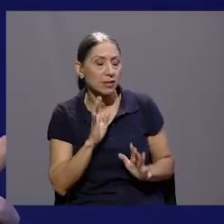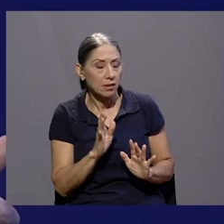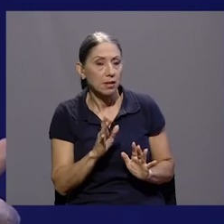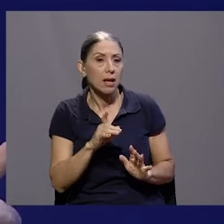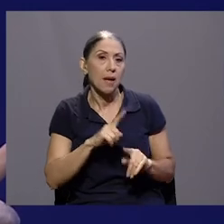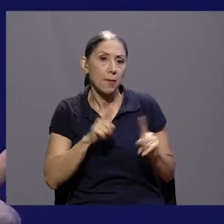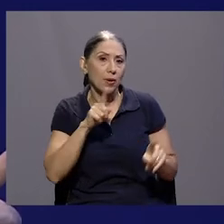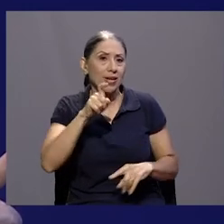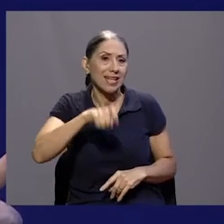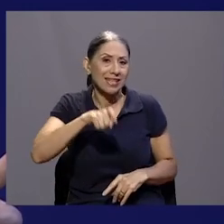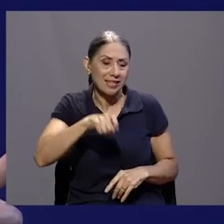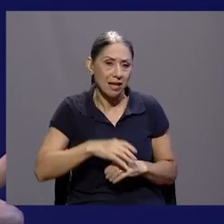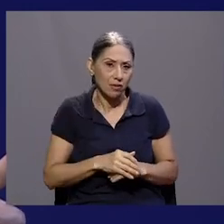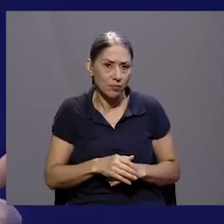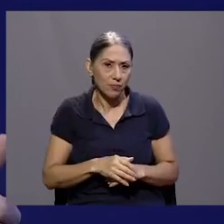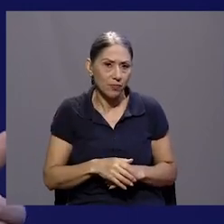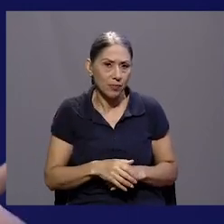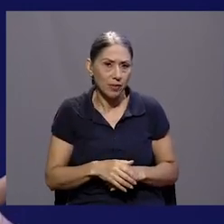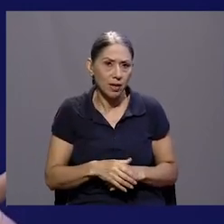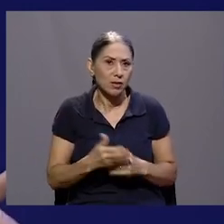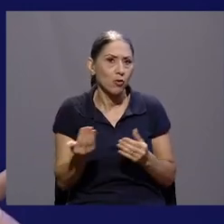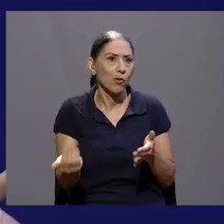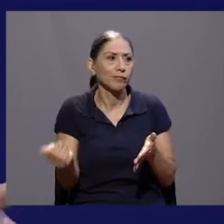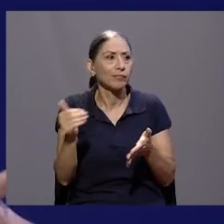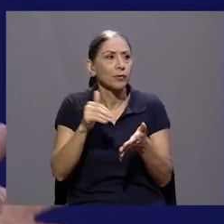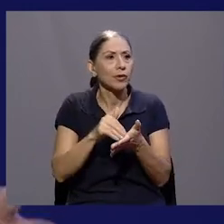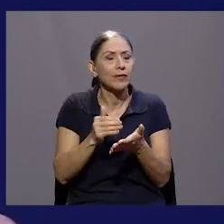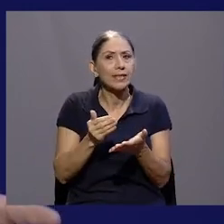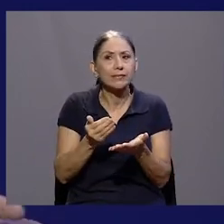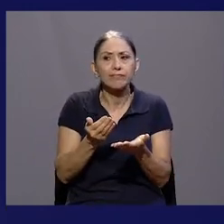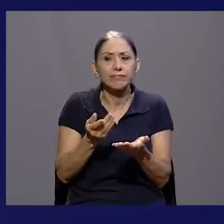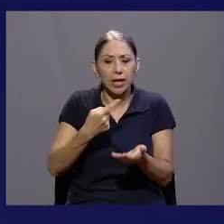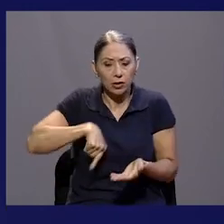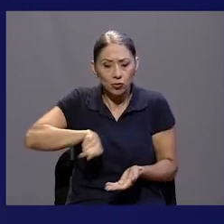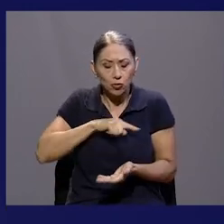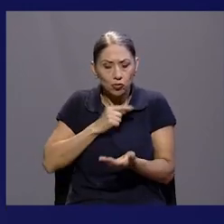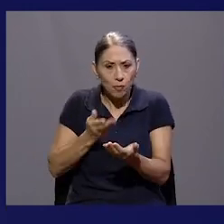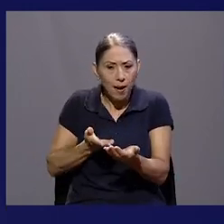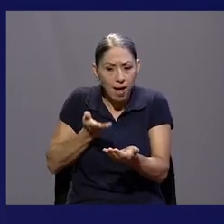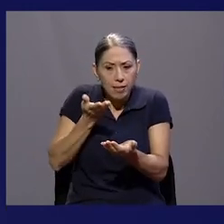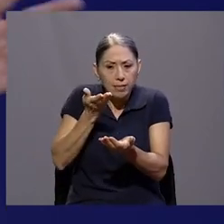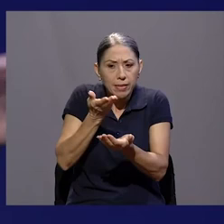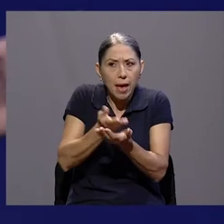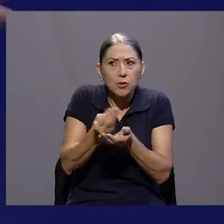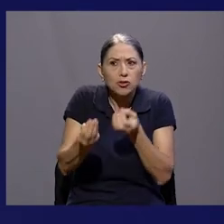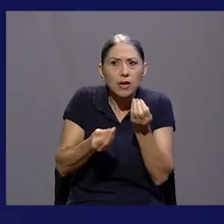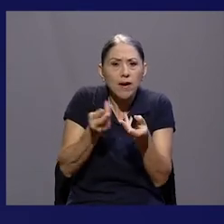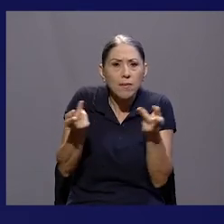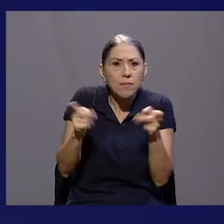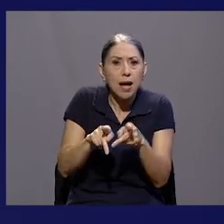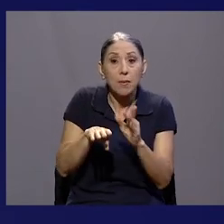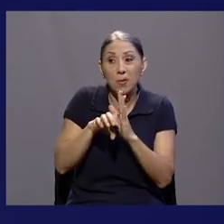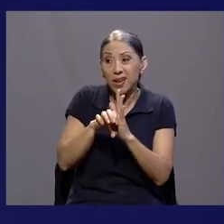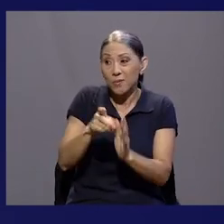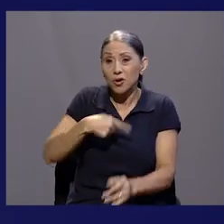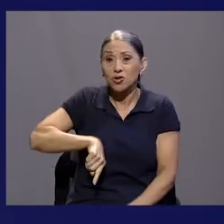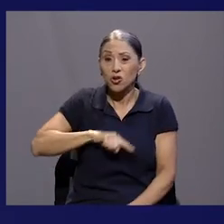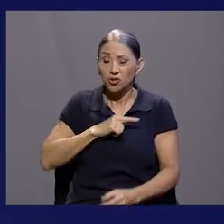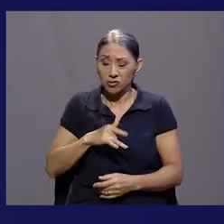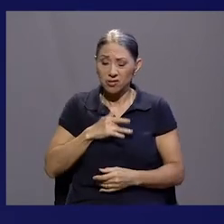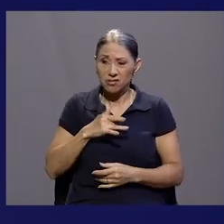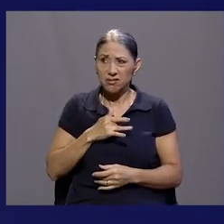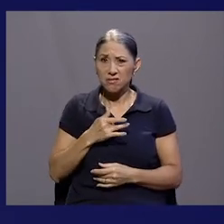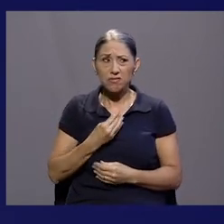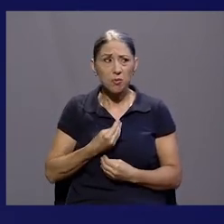replantear verdad replantearnos si de pronto nos encontramos en esta languidez verdad es un buen momento